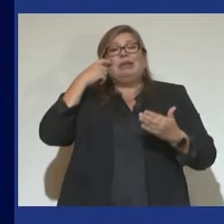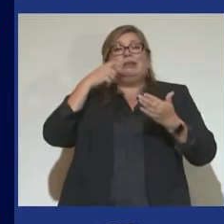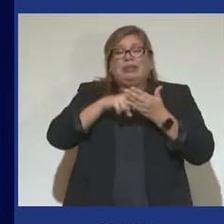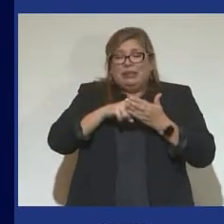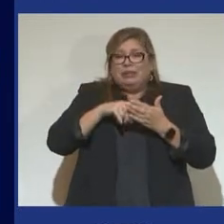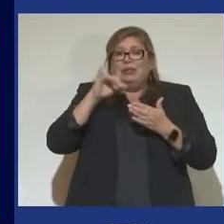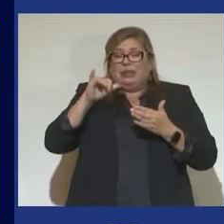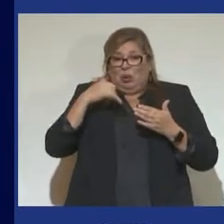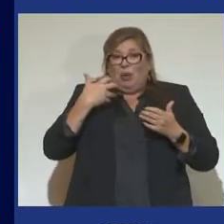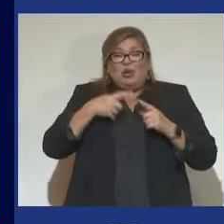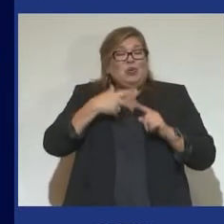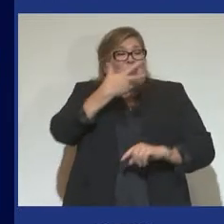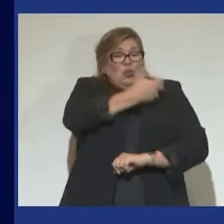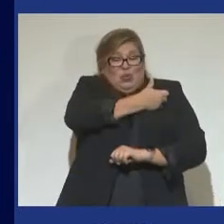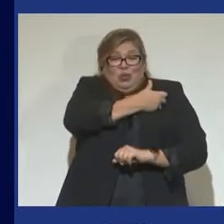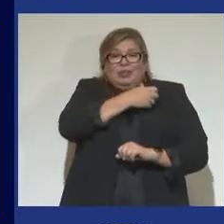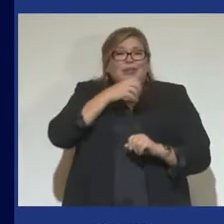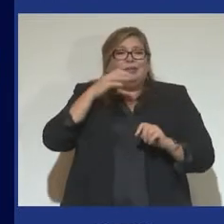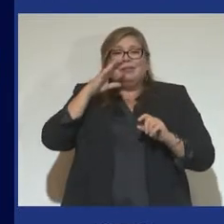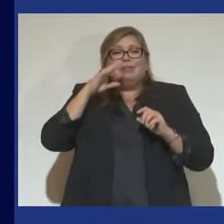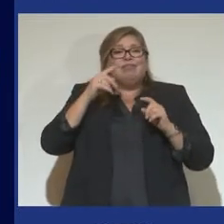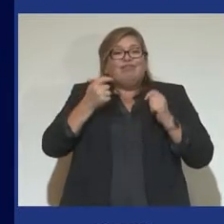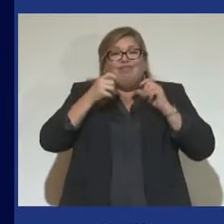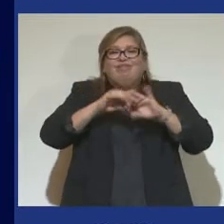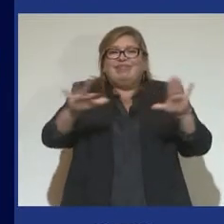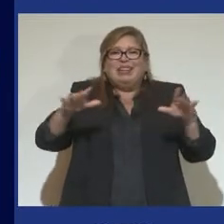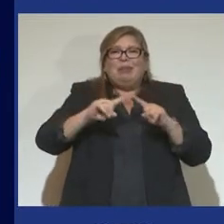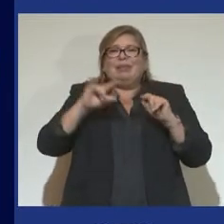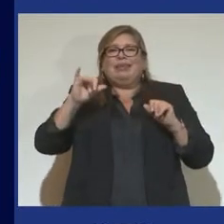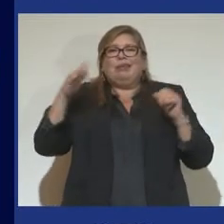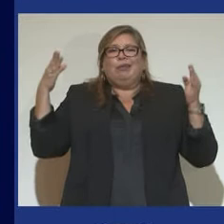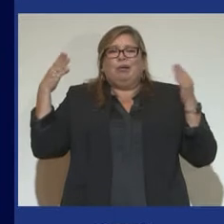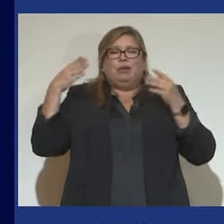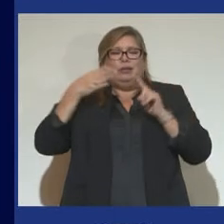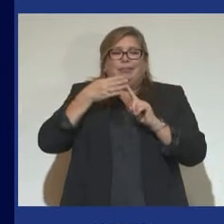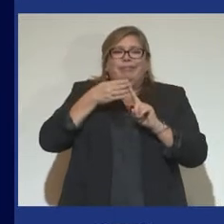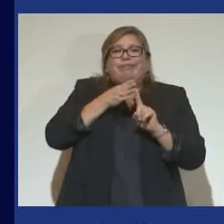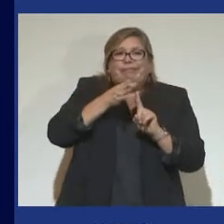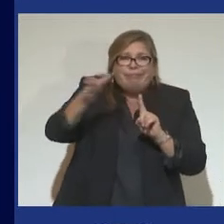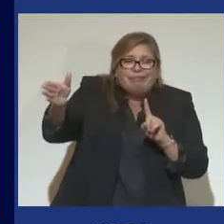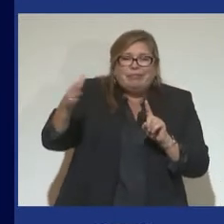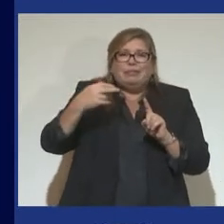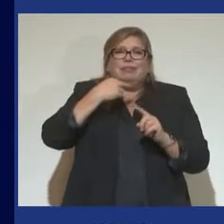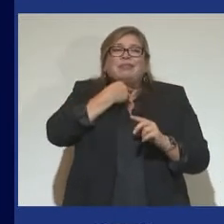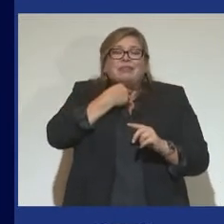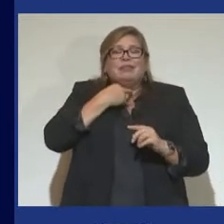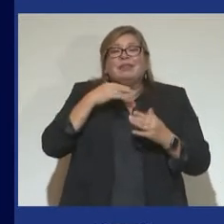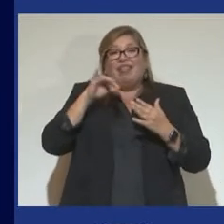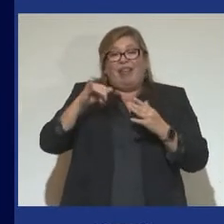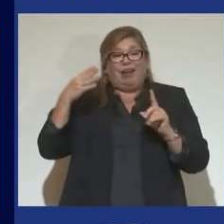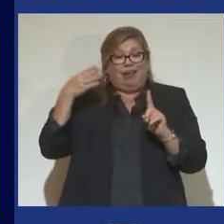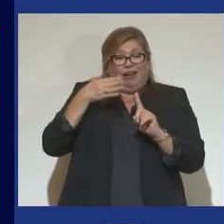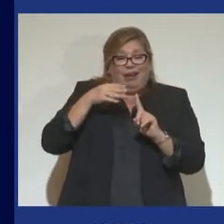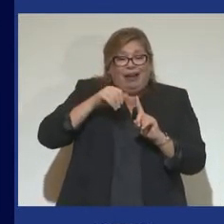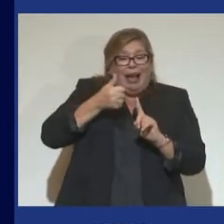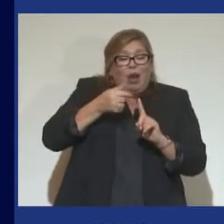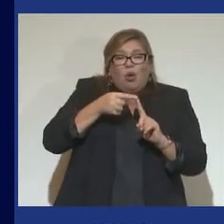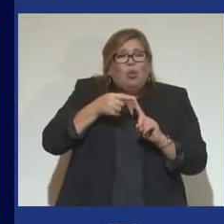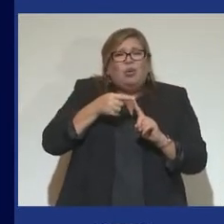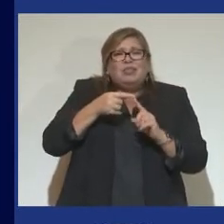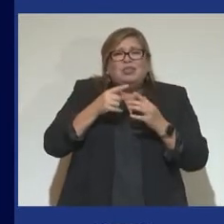bajo asistencia de personas mayores esto no es único para california hablamos con gobernadores a través de todo el país hay